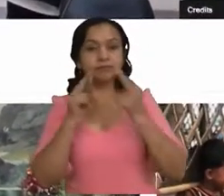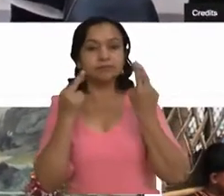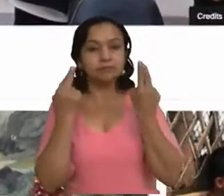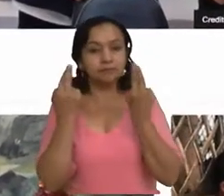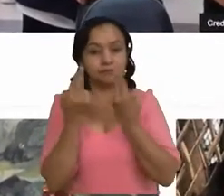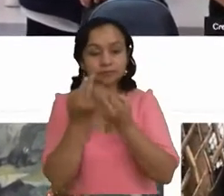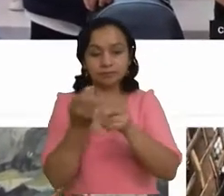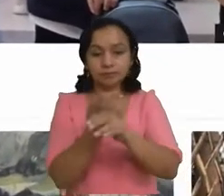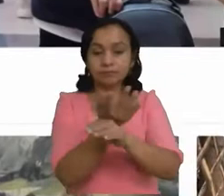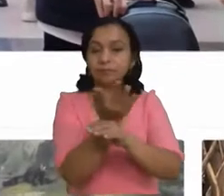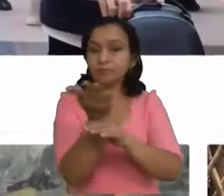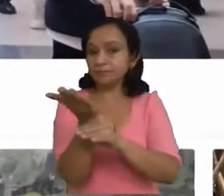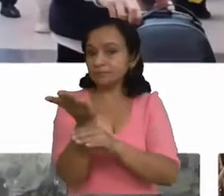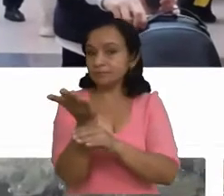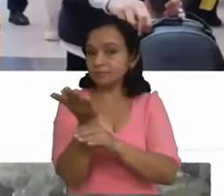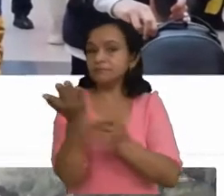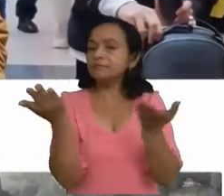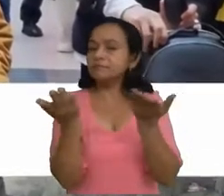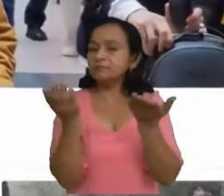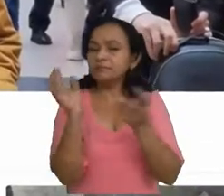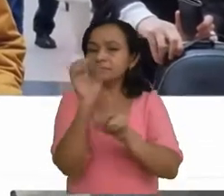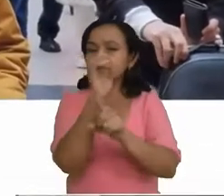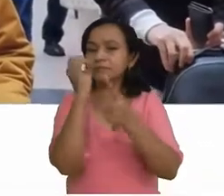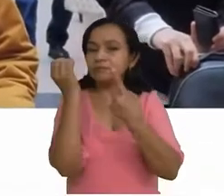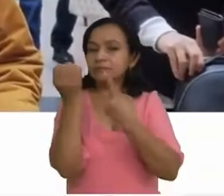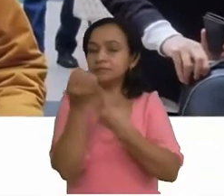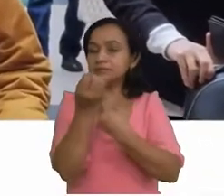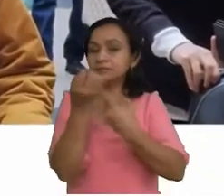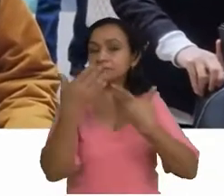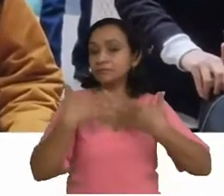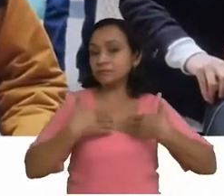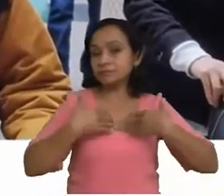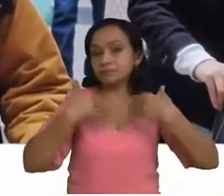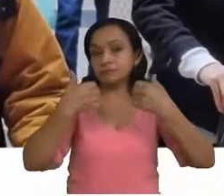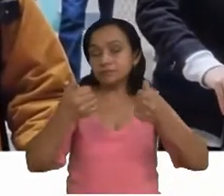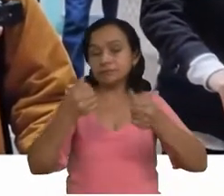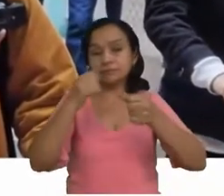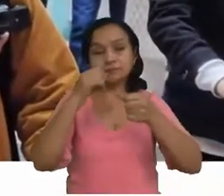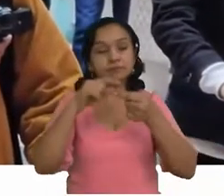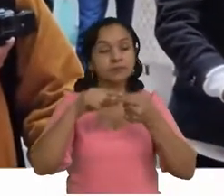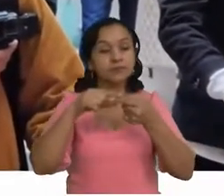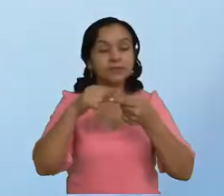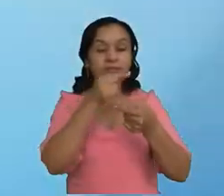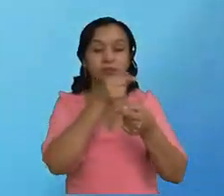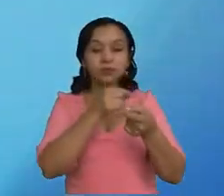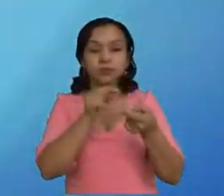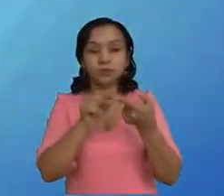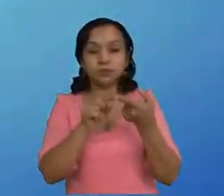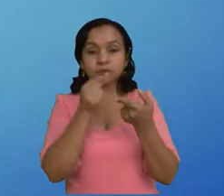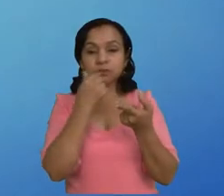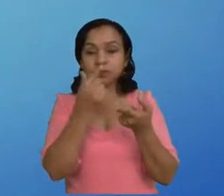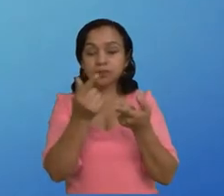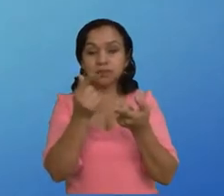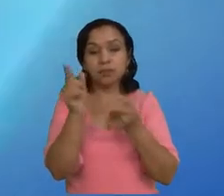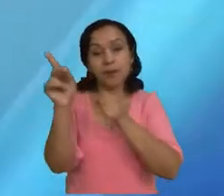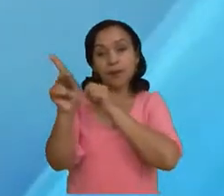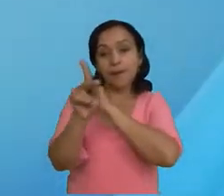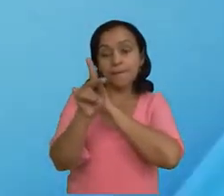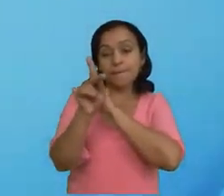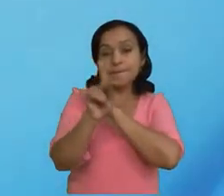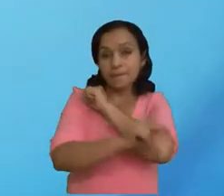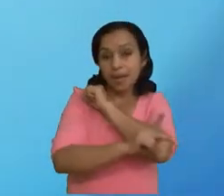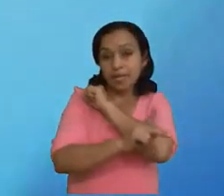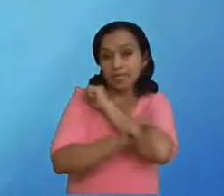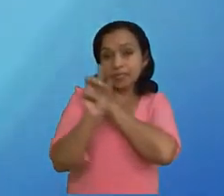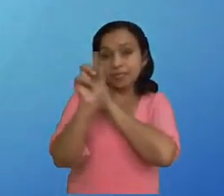Consejo Ejecutivo de la Organización Mundial de la Salud en Ginebra, Suiza. Ha hablado de cómo hemos avanzado